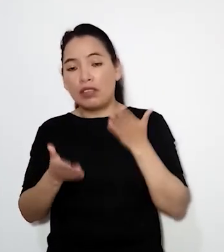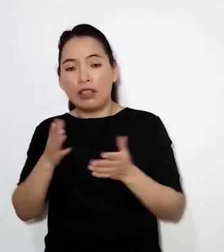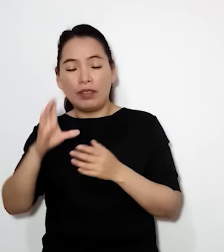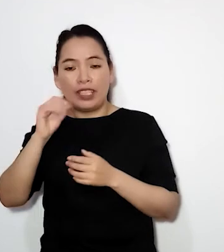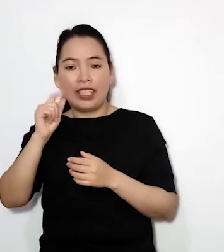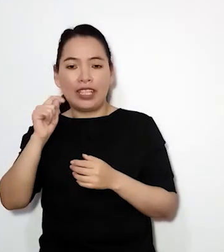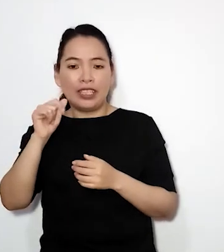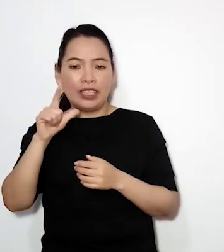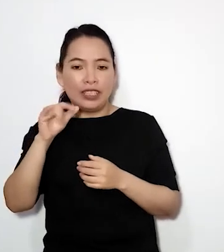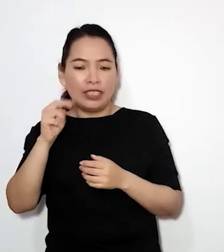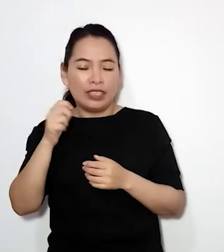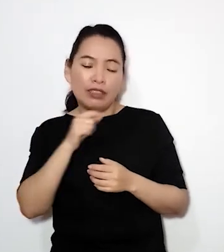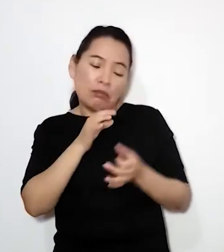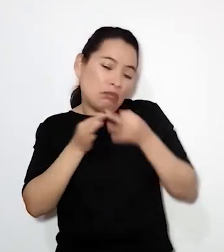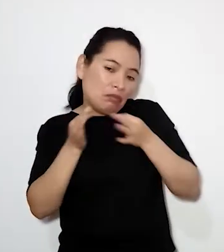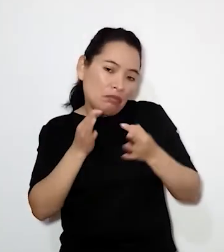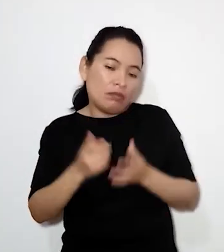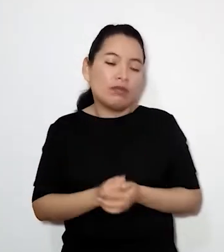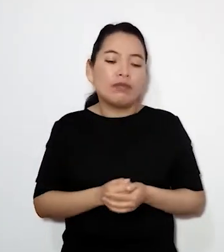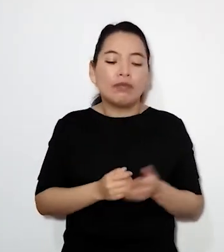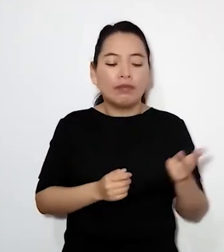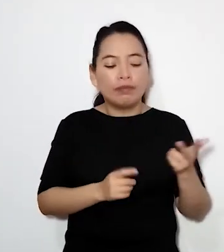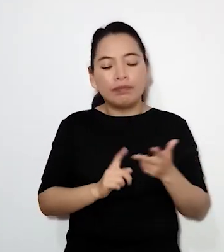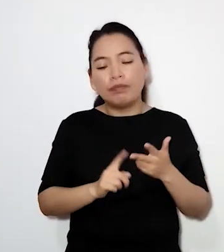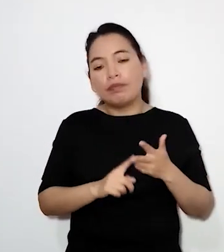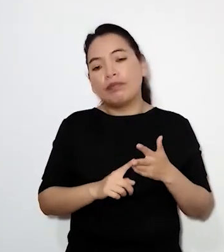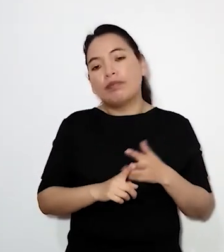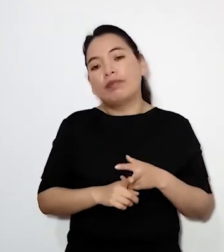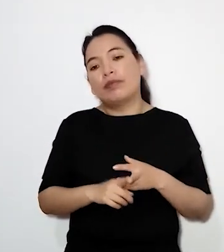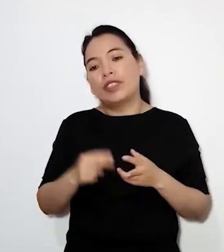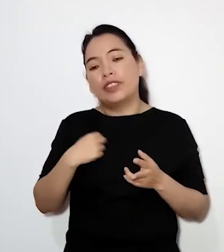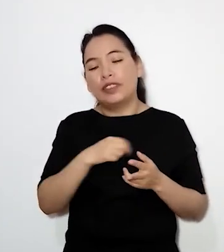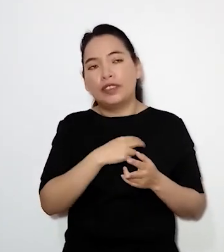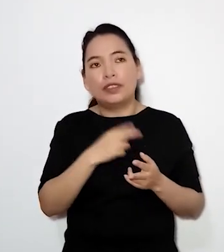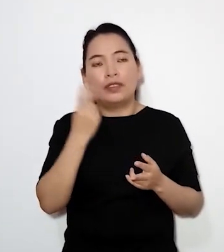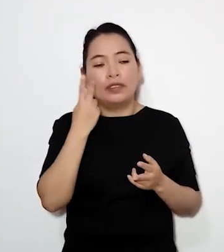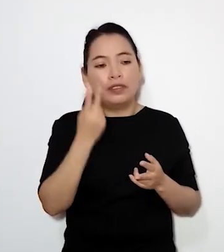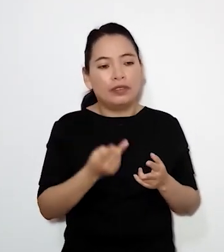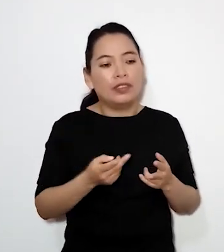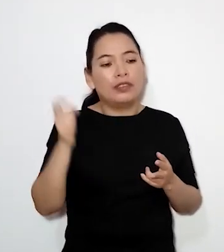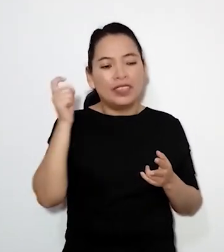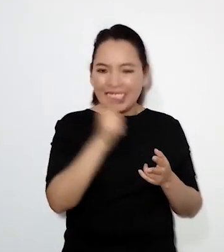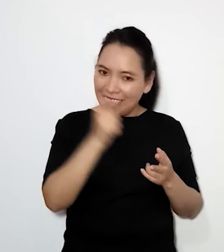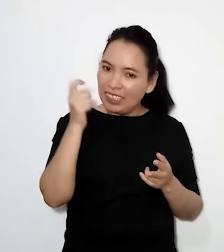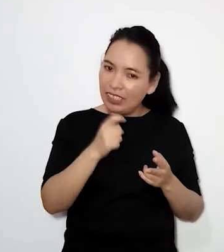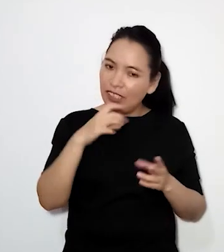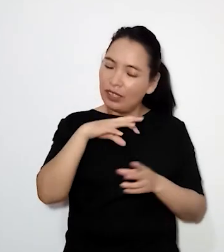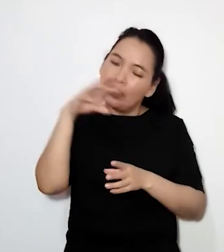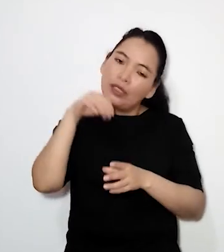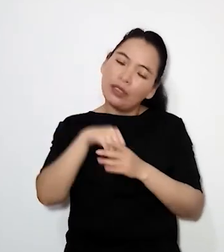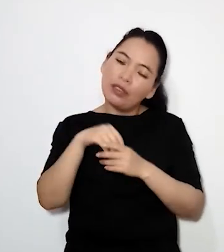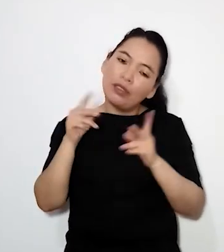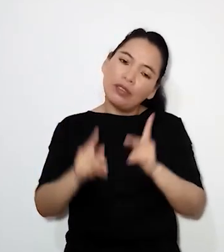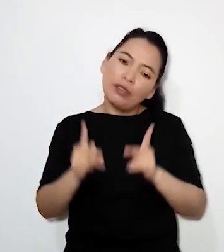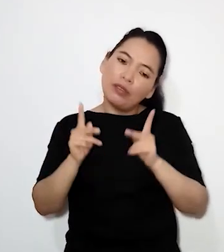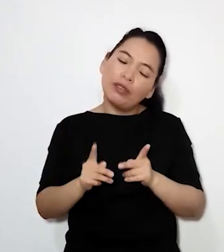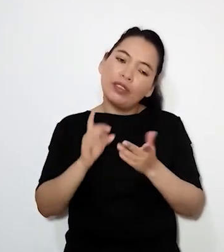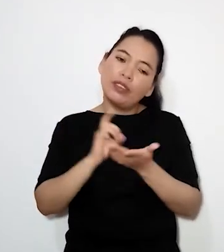Bueno, se hizo notar que estábamos en la necesidad de incluir a las personas con discapacidad en la